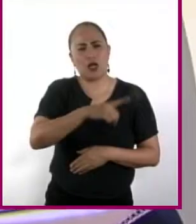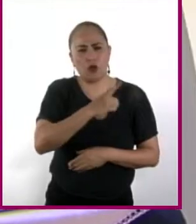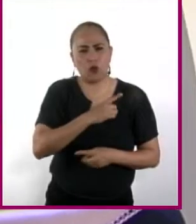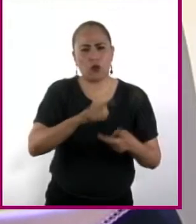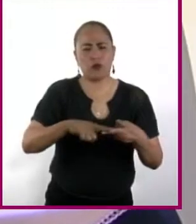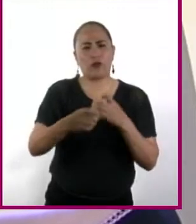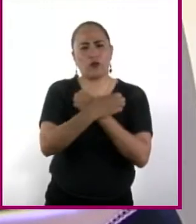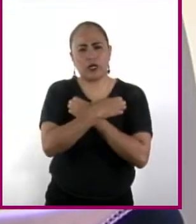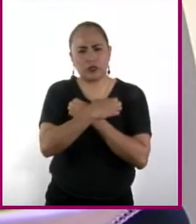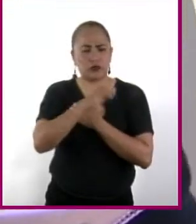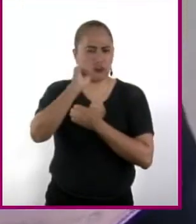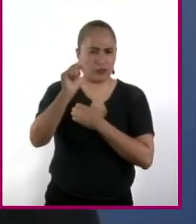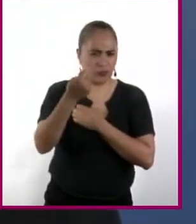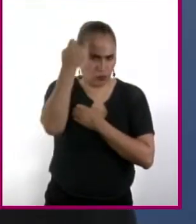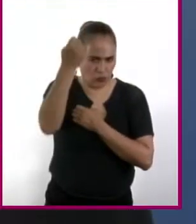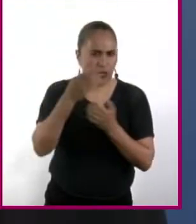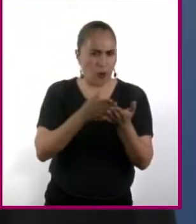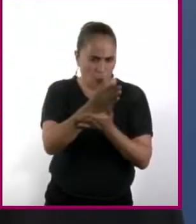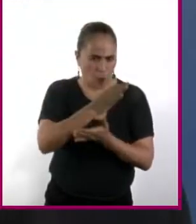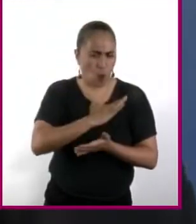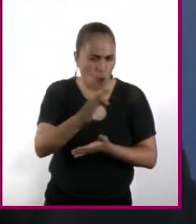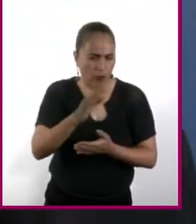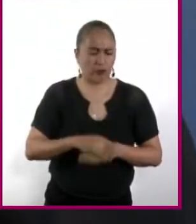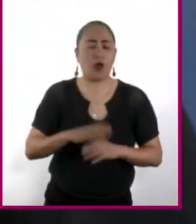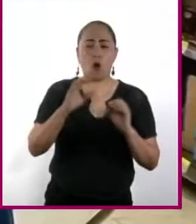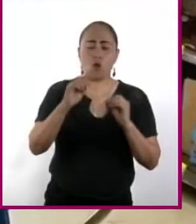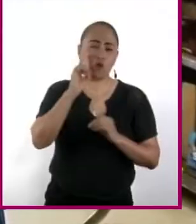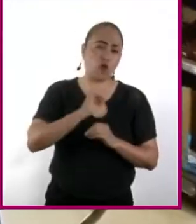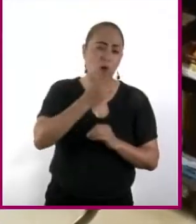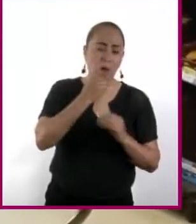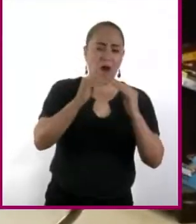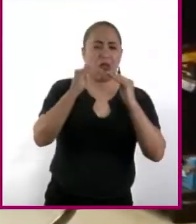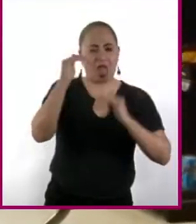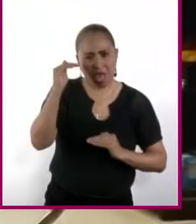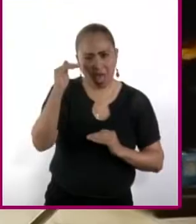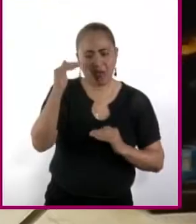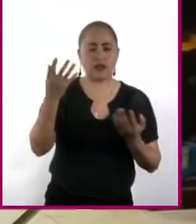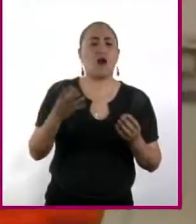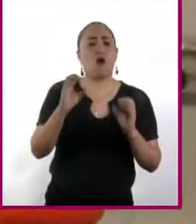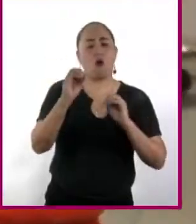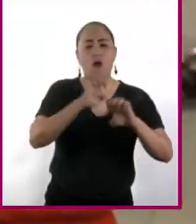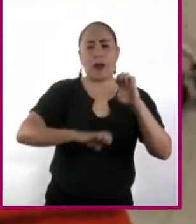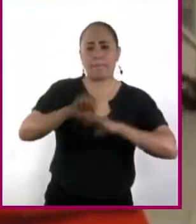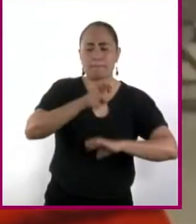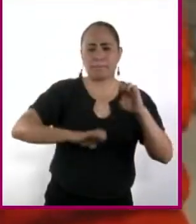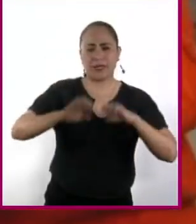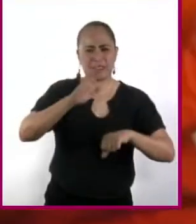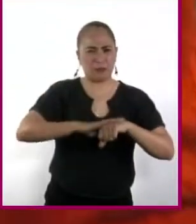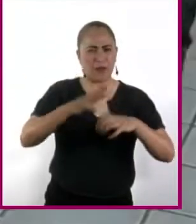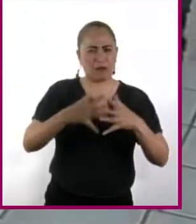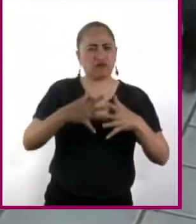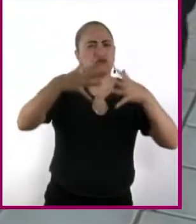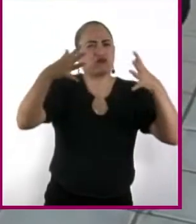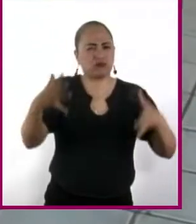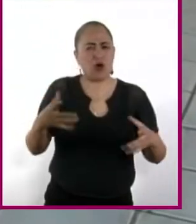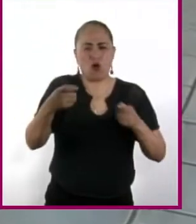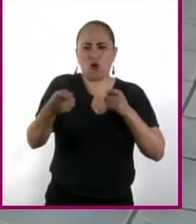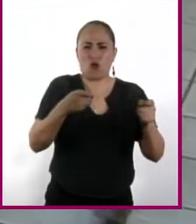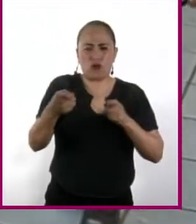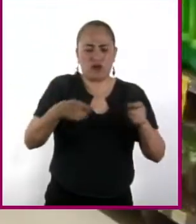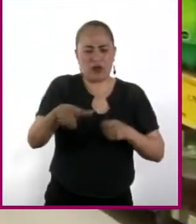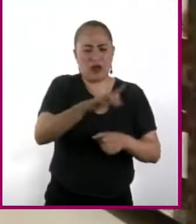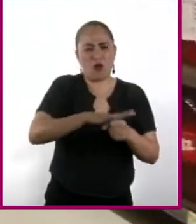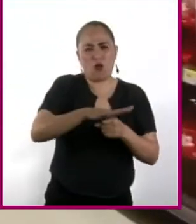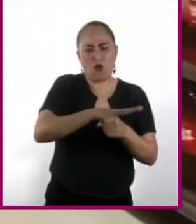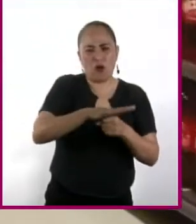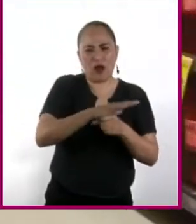tecnológicos, que falte equidad de género y que las grandes empresas transnacionales dominen los mercados